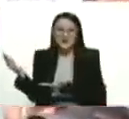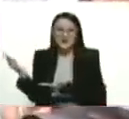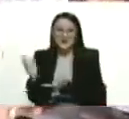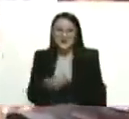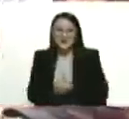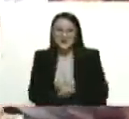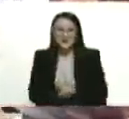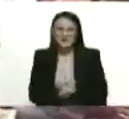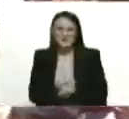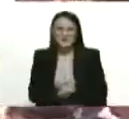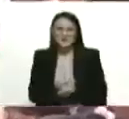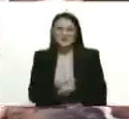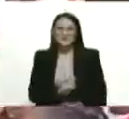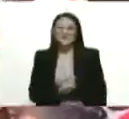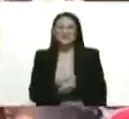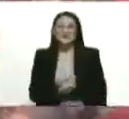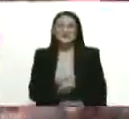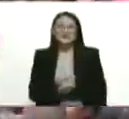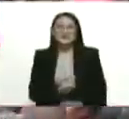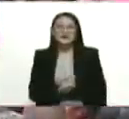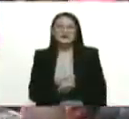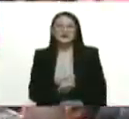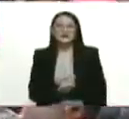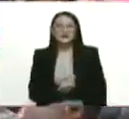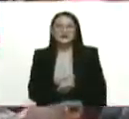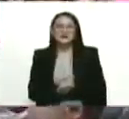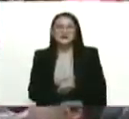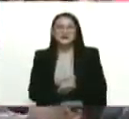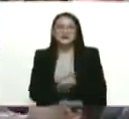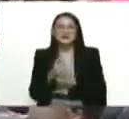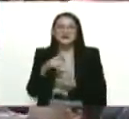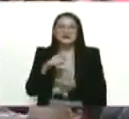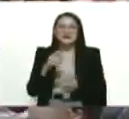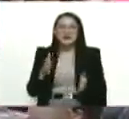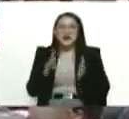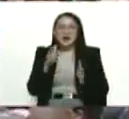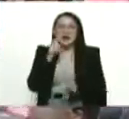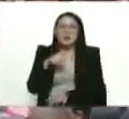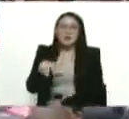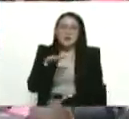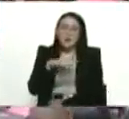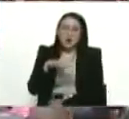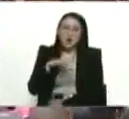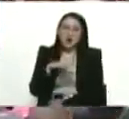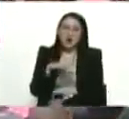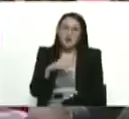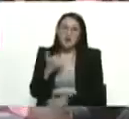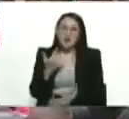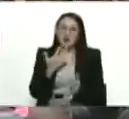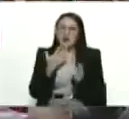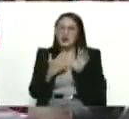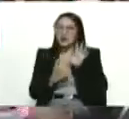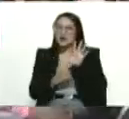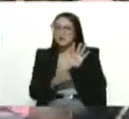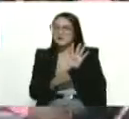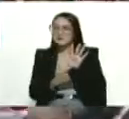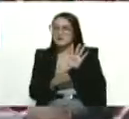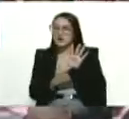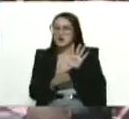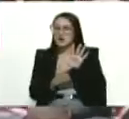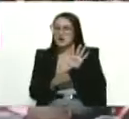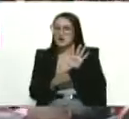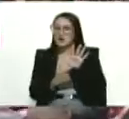que cada día se baña más de pueblo. Y hoy podemos dar un ejemplo como entre